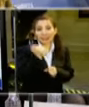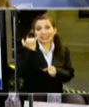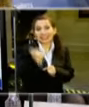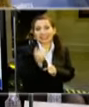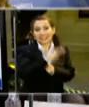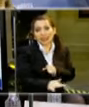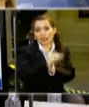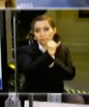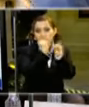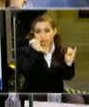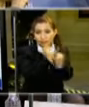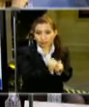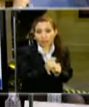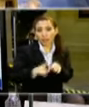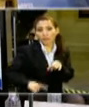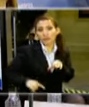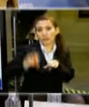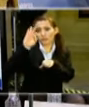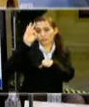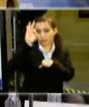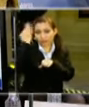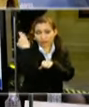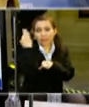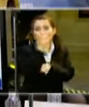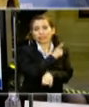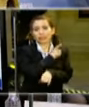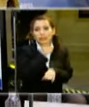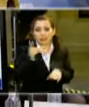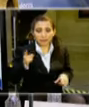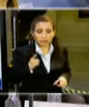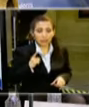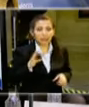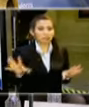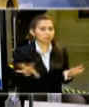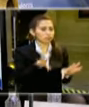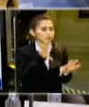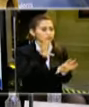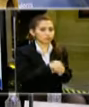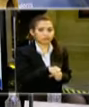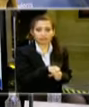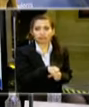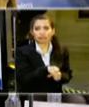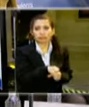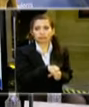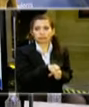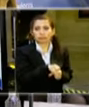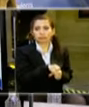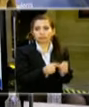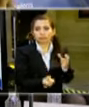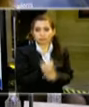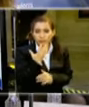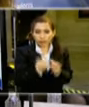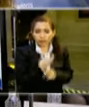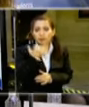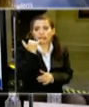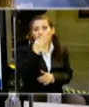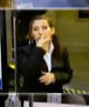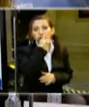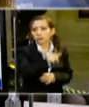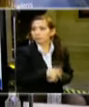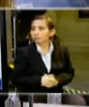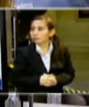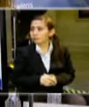áreas internacionales del gobierno federal deben de ser totalmente renovadas y mejoradas.